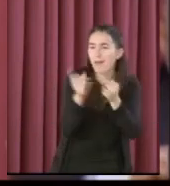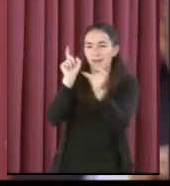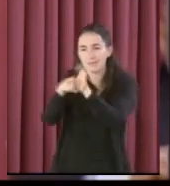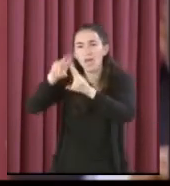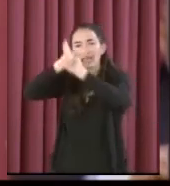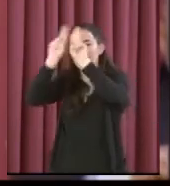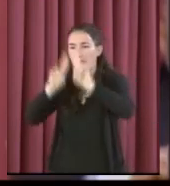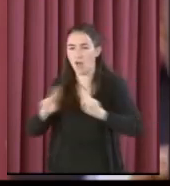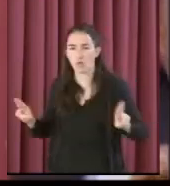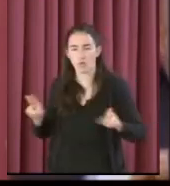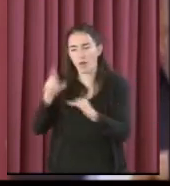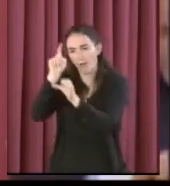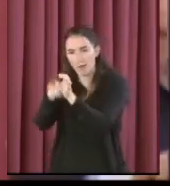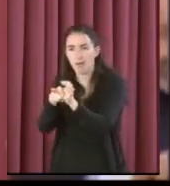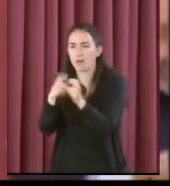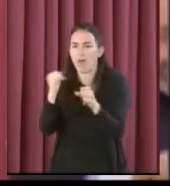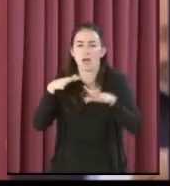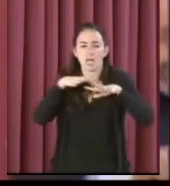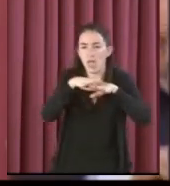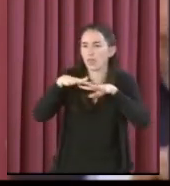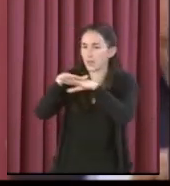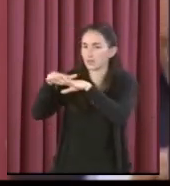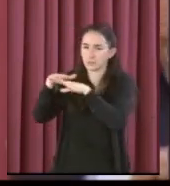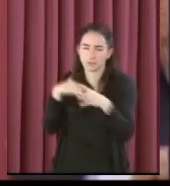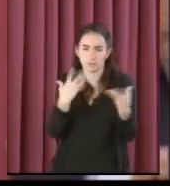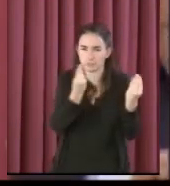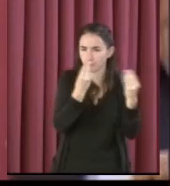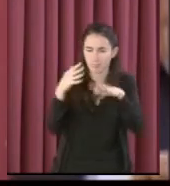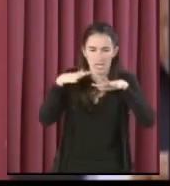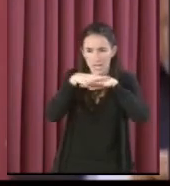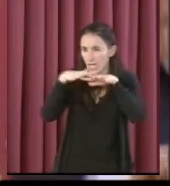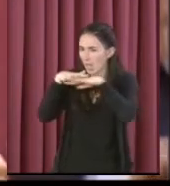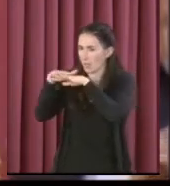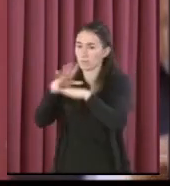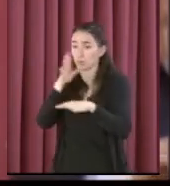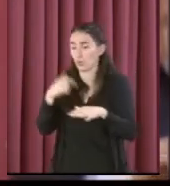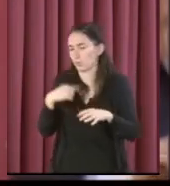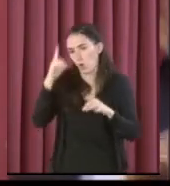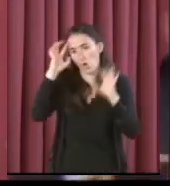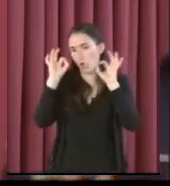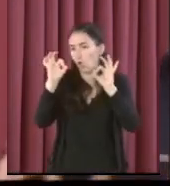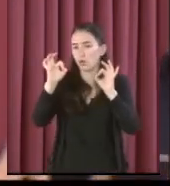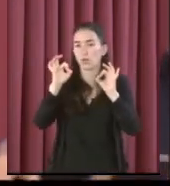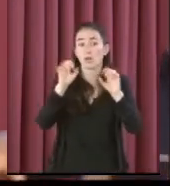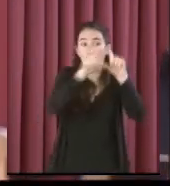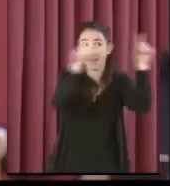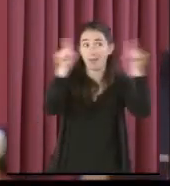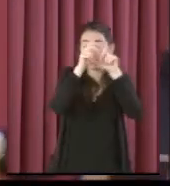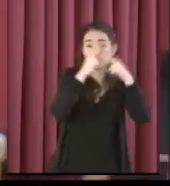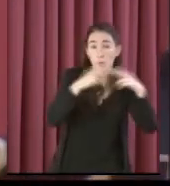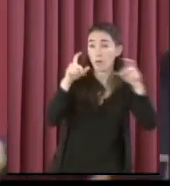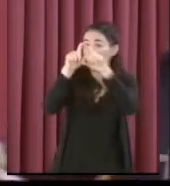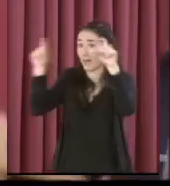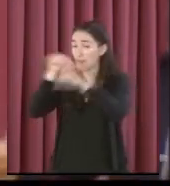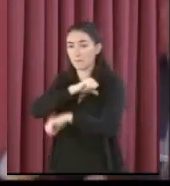en la realidad que la rodea y que teje redes porque entiende que la colaboración con los actores públicos y privados son, sin